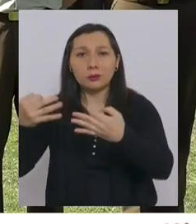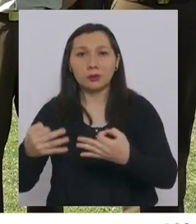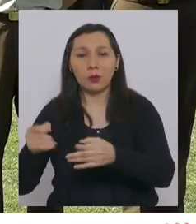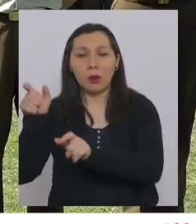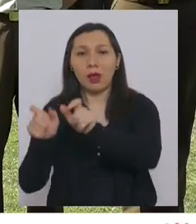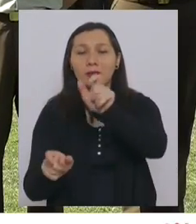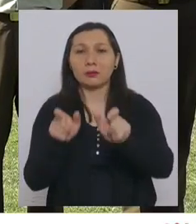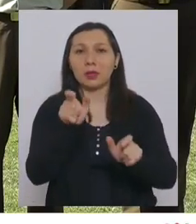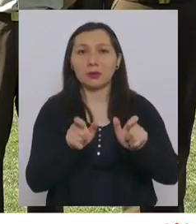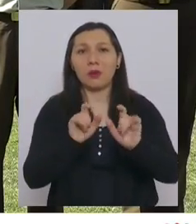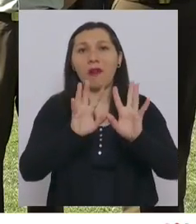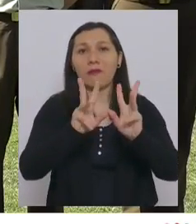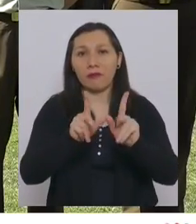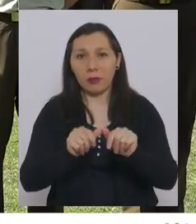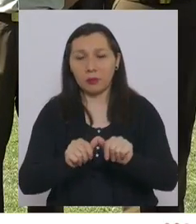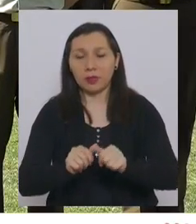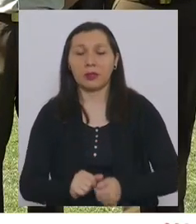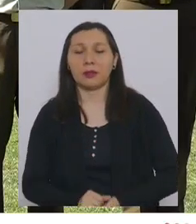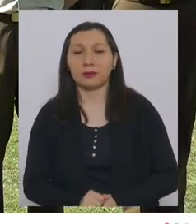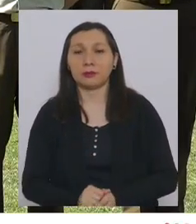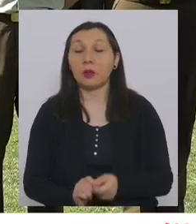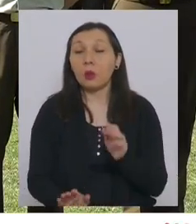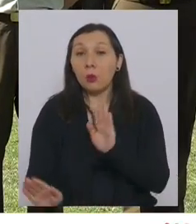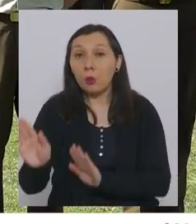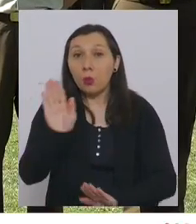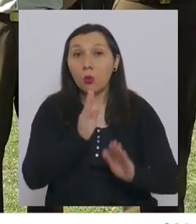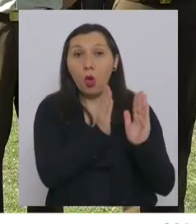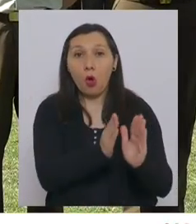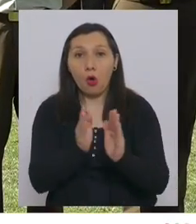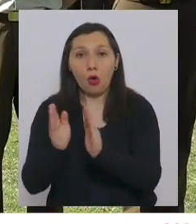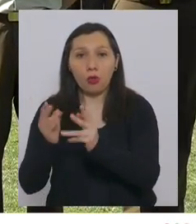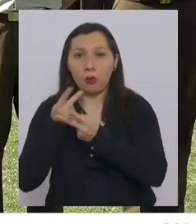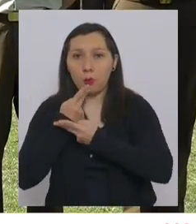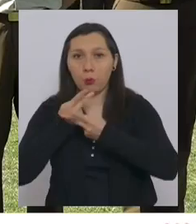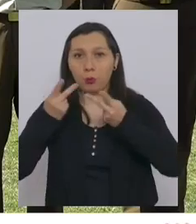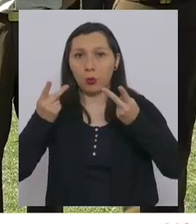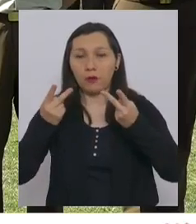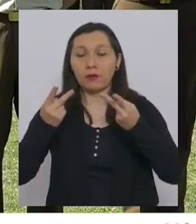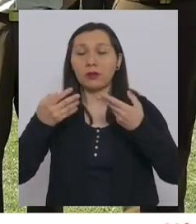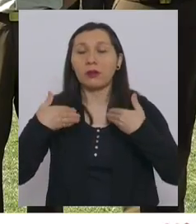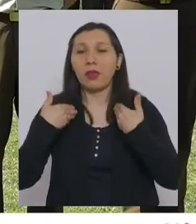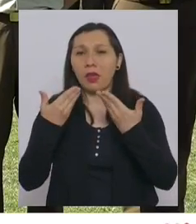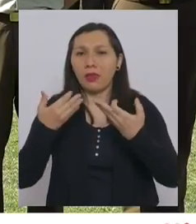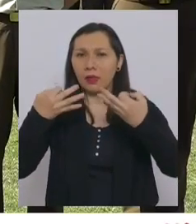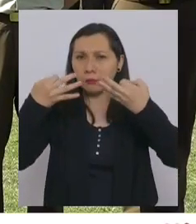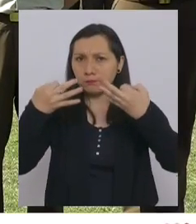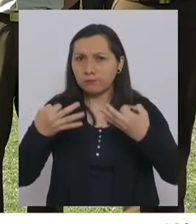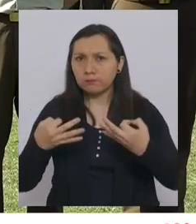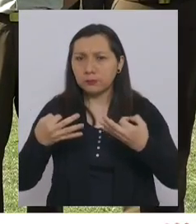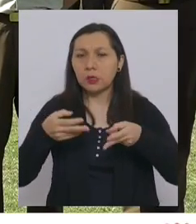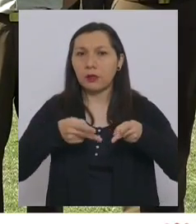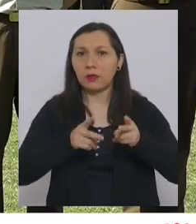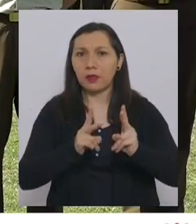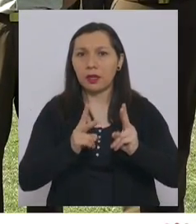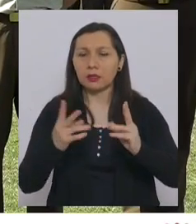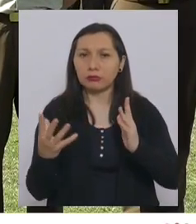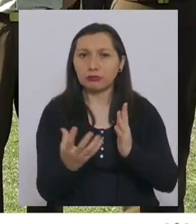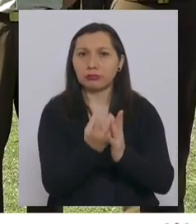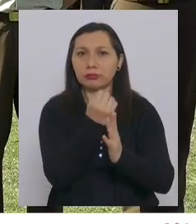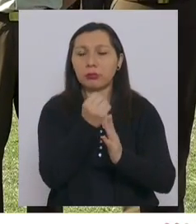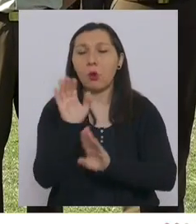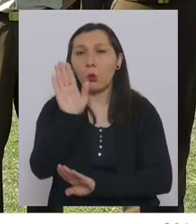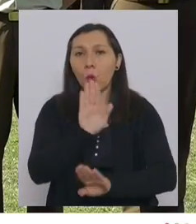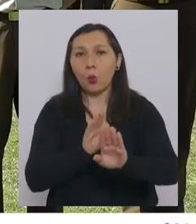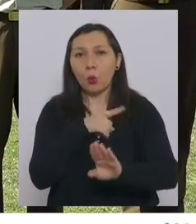las personas y de las familias, resguardar el orden público, dar eficacia al derecho y